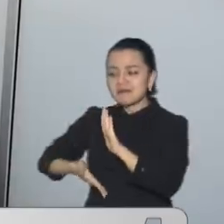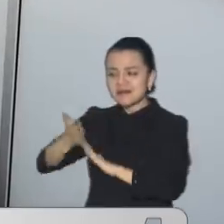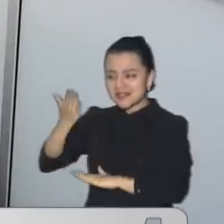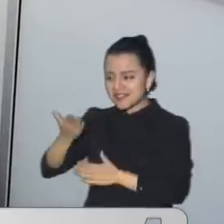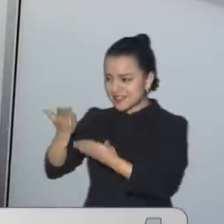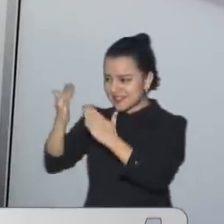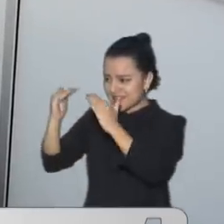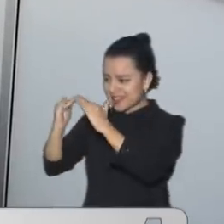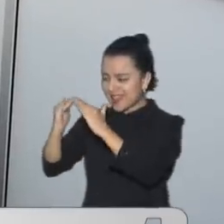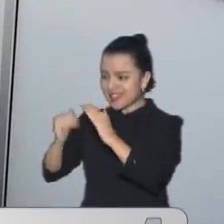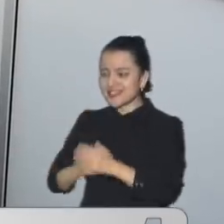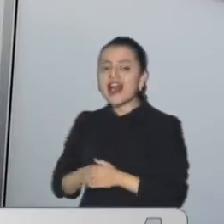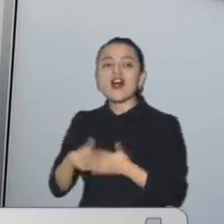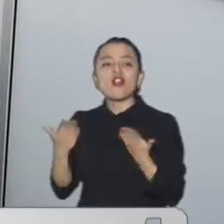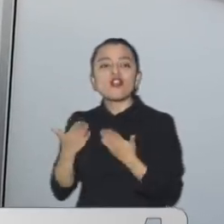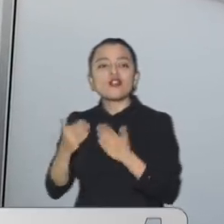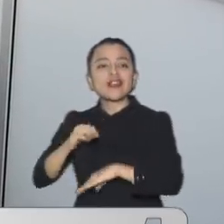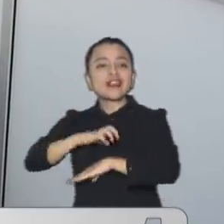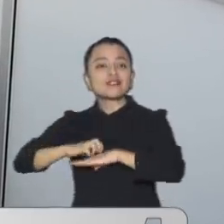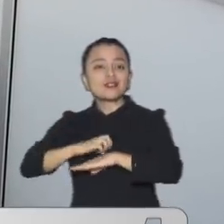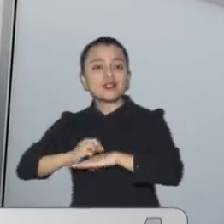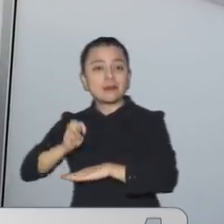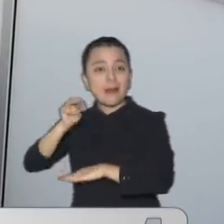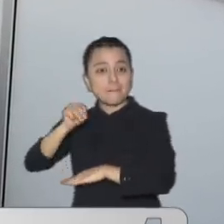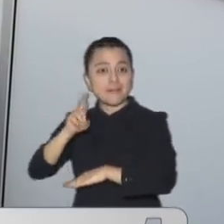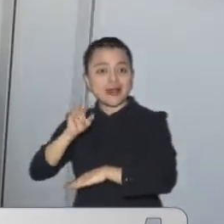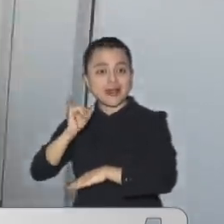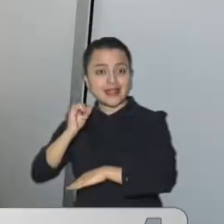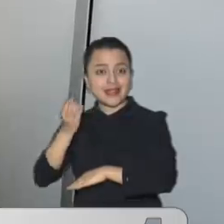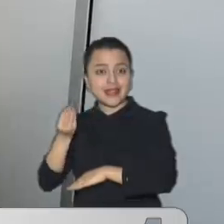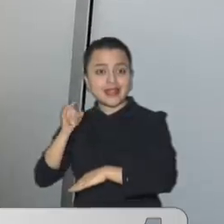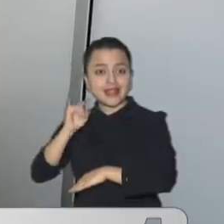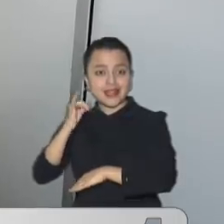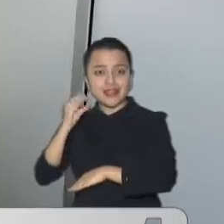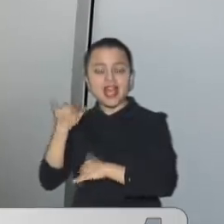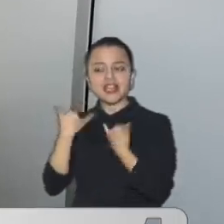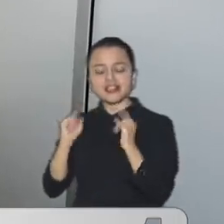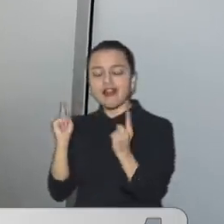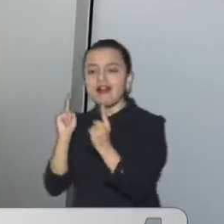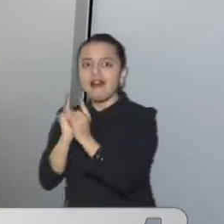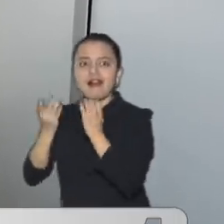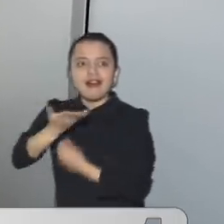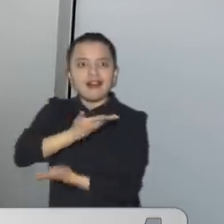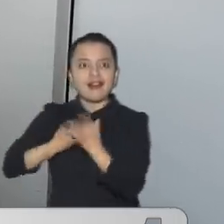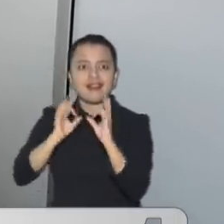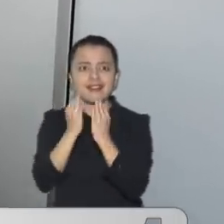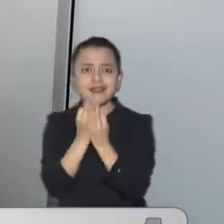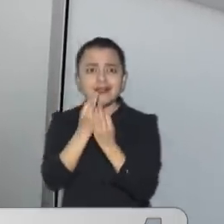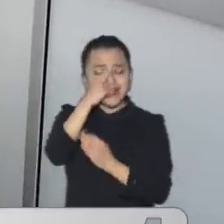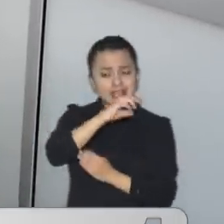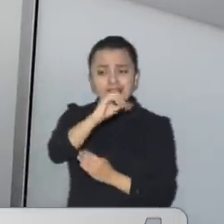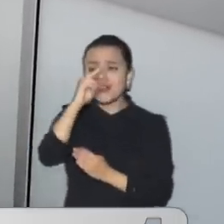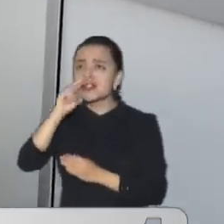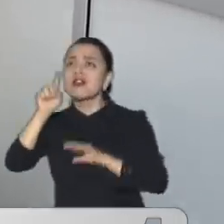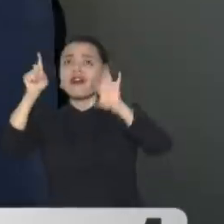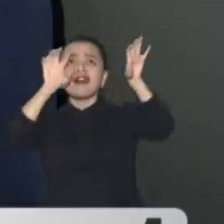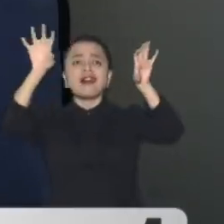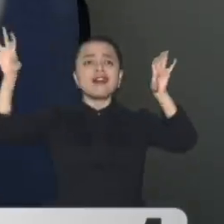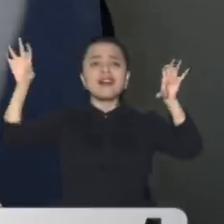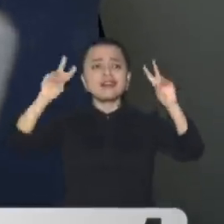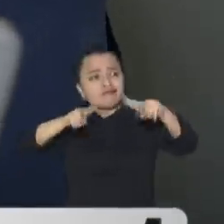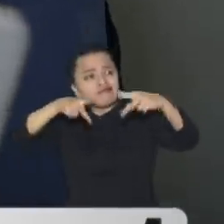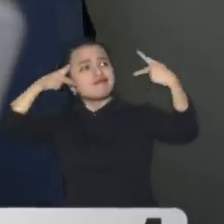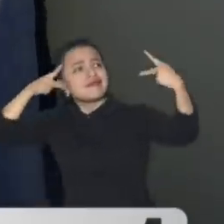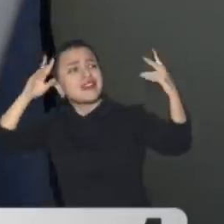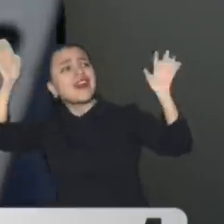a Mariquita, Tolima, con su familia, en donde se reencontró con sus nietos y algunos de sus hijos, porque otros están en el extranjero y